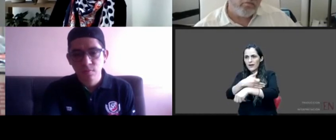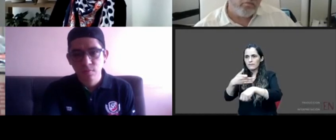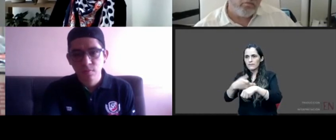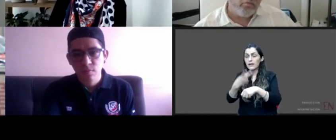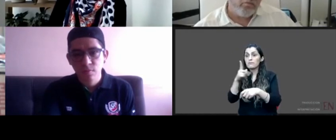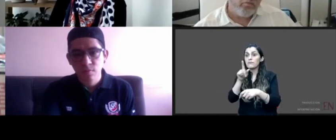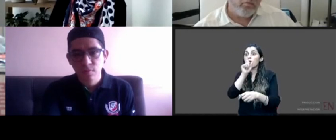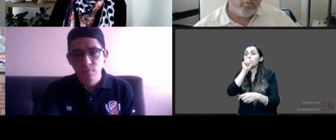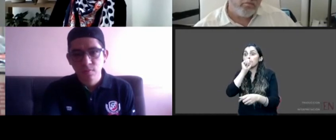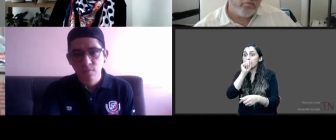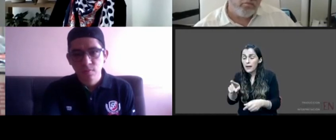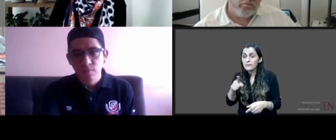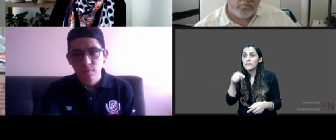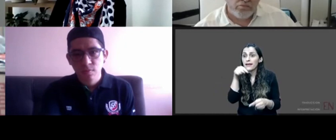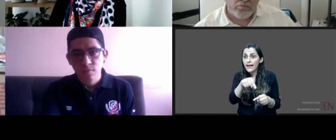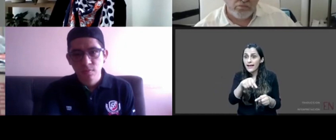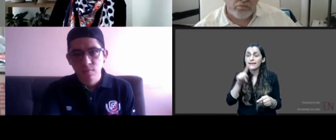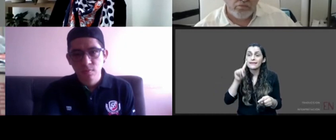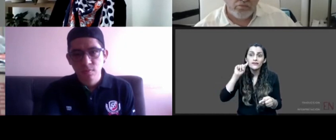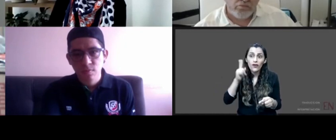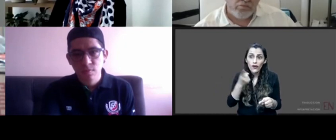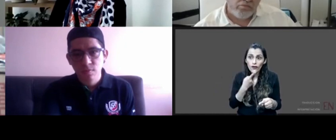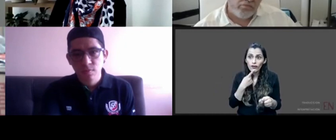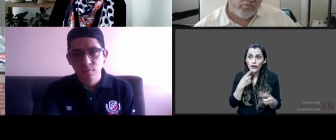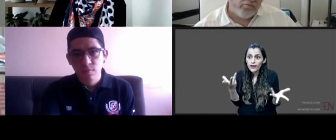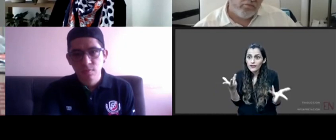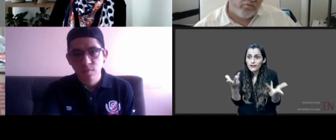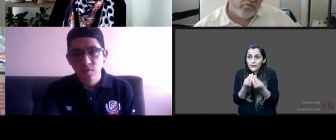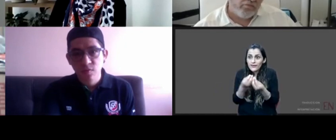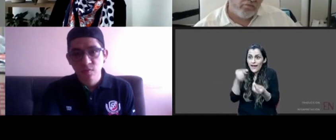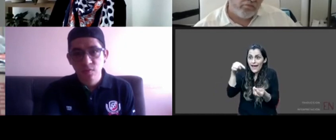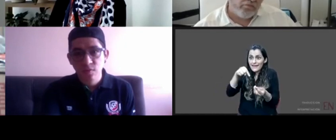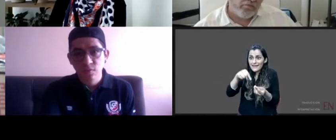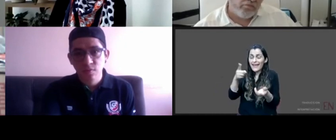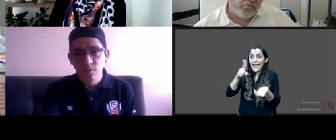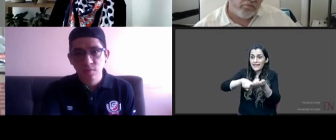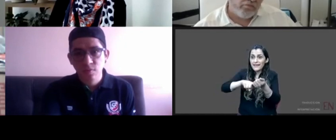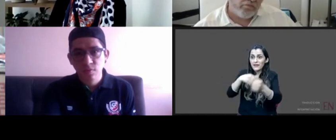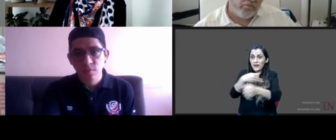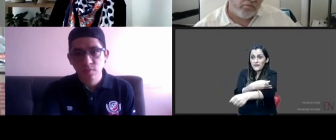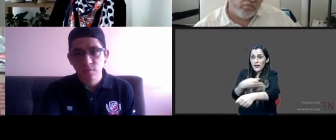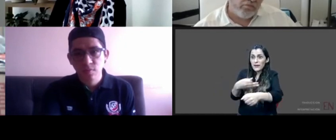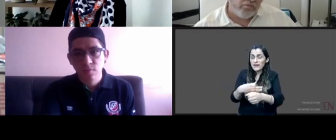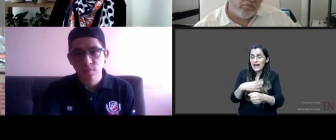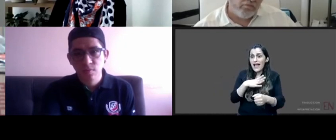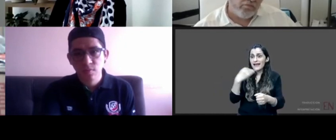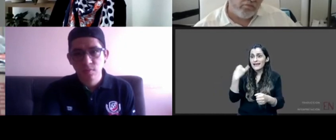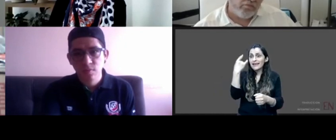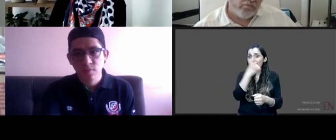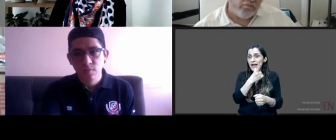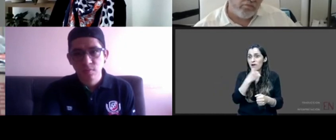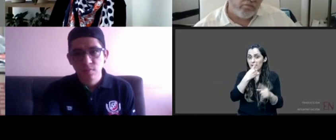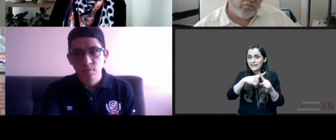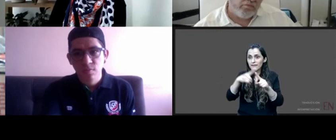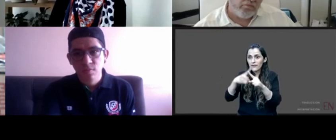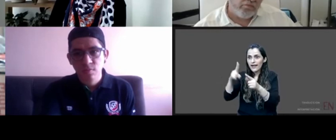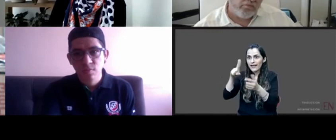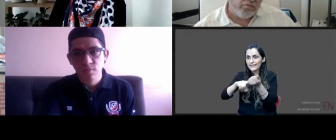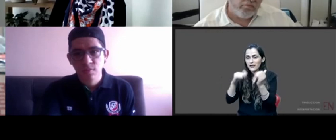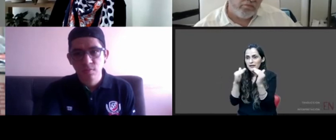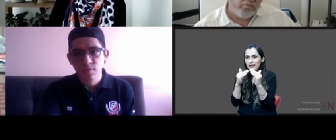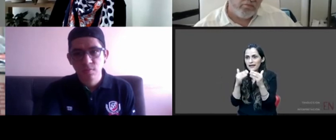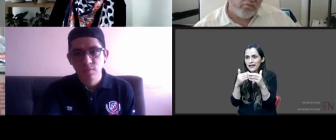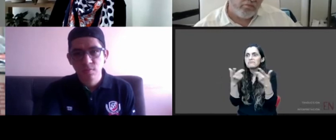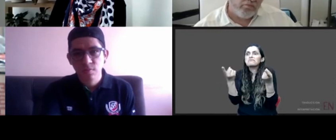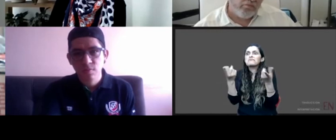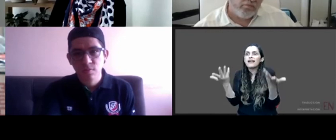que ver con los pendientes que tú mismo has trabajado y has visto sobre materia